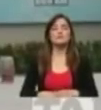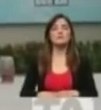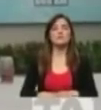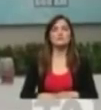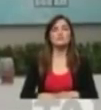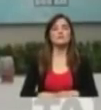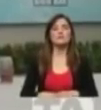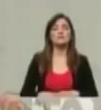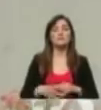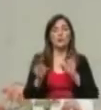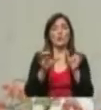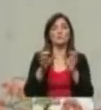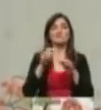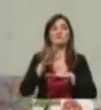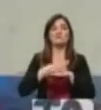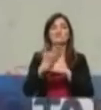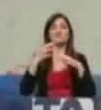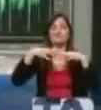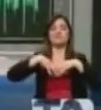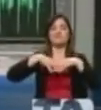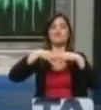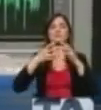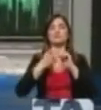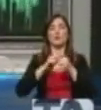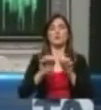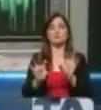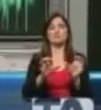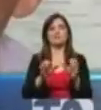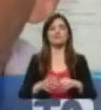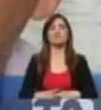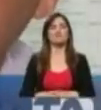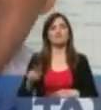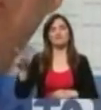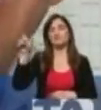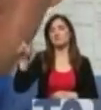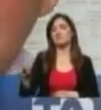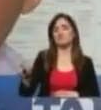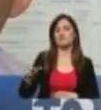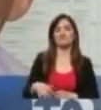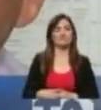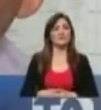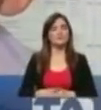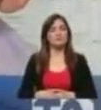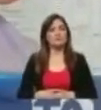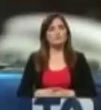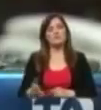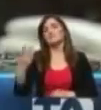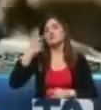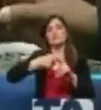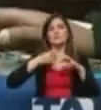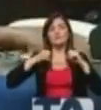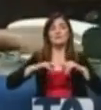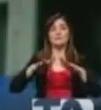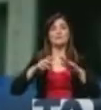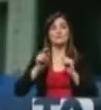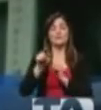Que el declive financiero de los medios incautados alcanza también a las radios, asegura Carlos Usategui, quien desde septiembre está a la